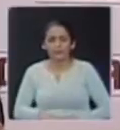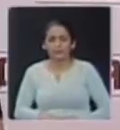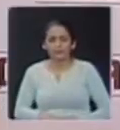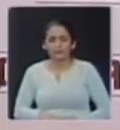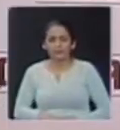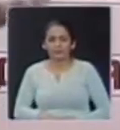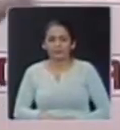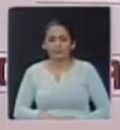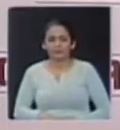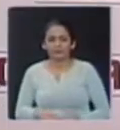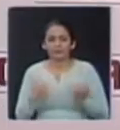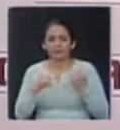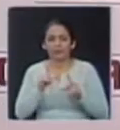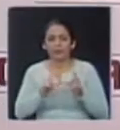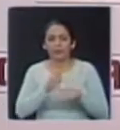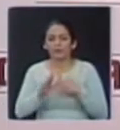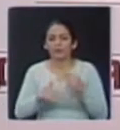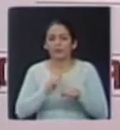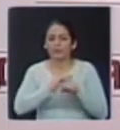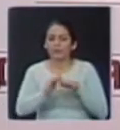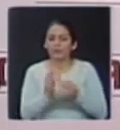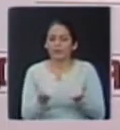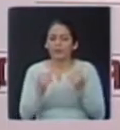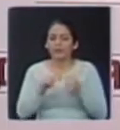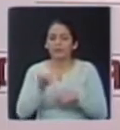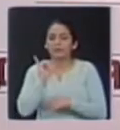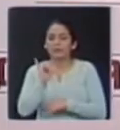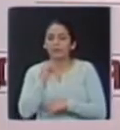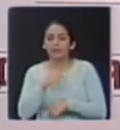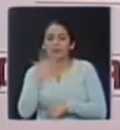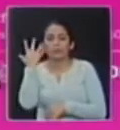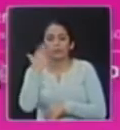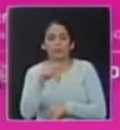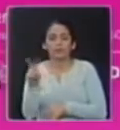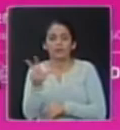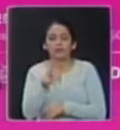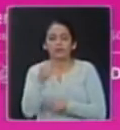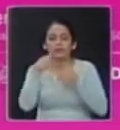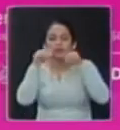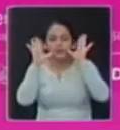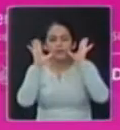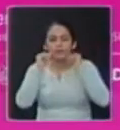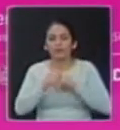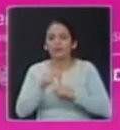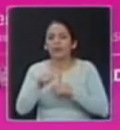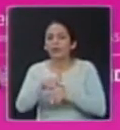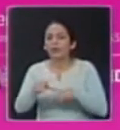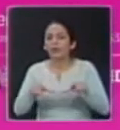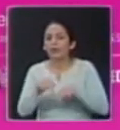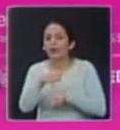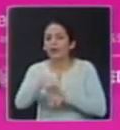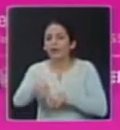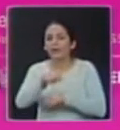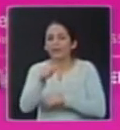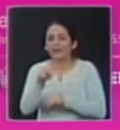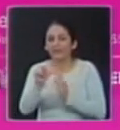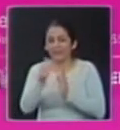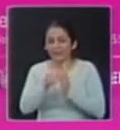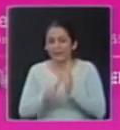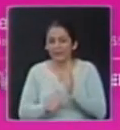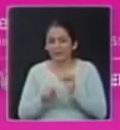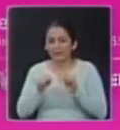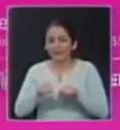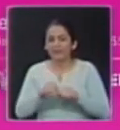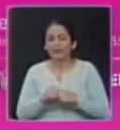quisiera invitar a toda la ciudadanía este sábado 23 de diciembre en el Portal Artesanal. Estamos organizando